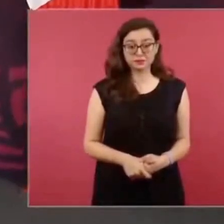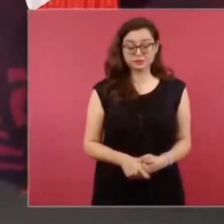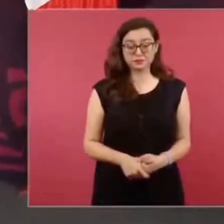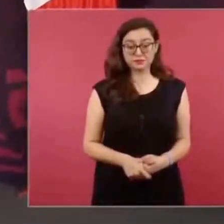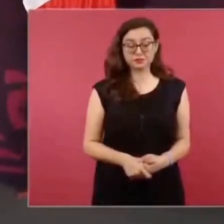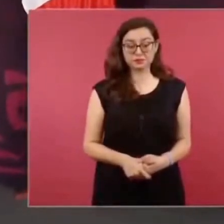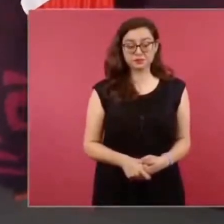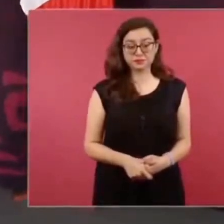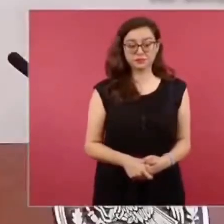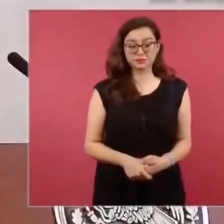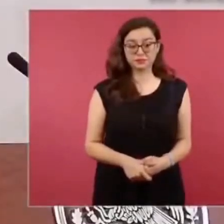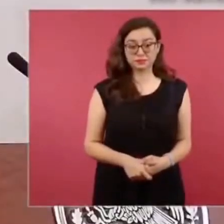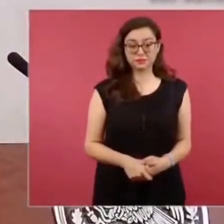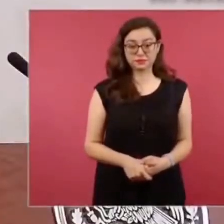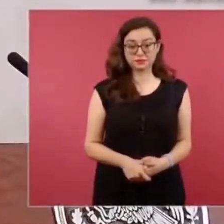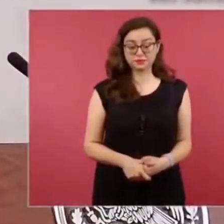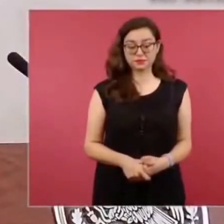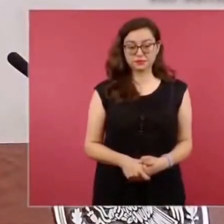cuando surge